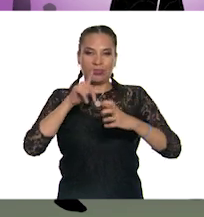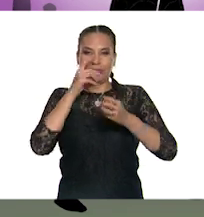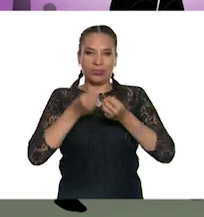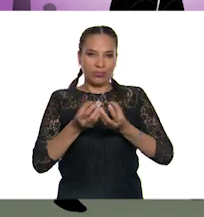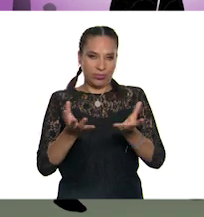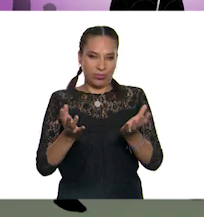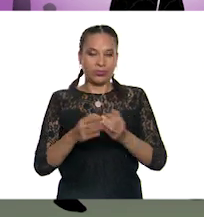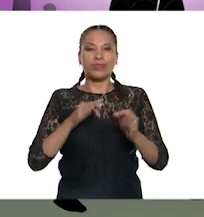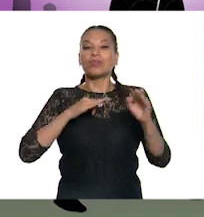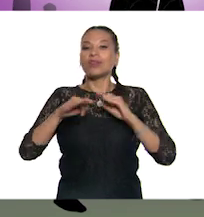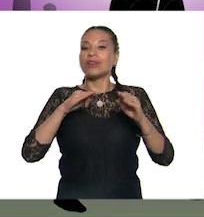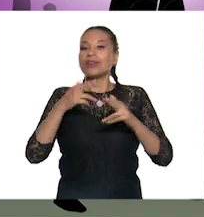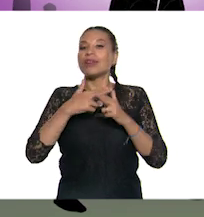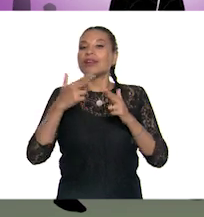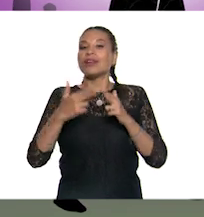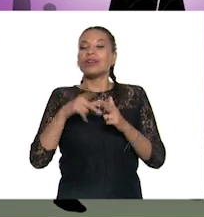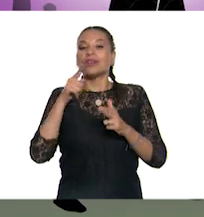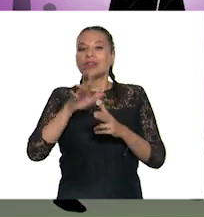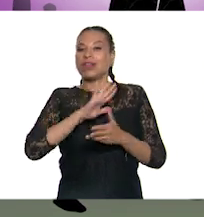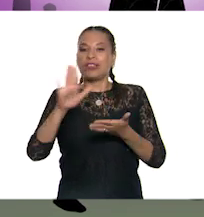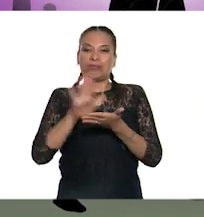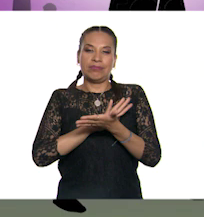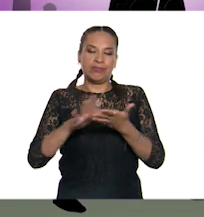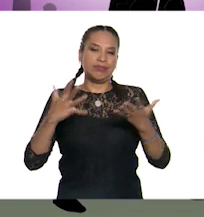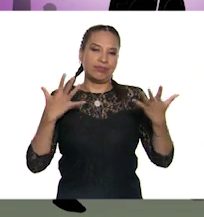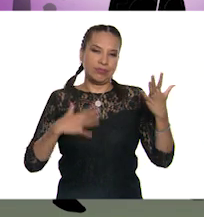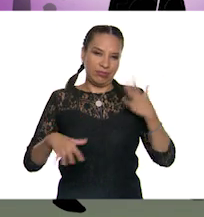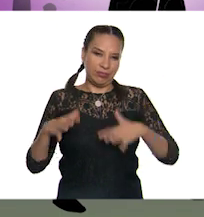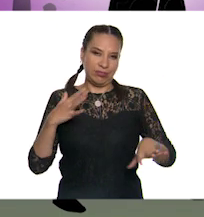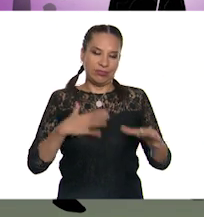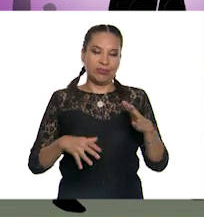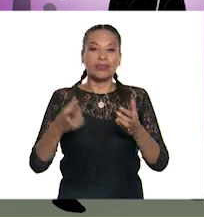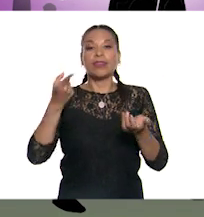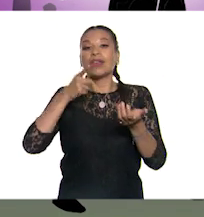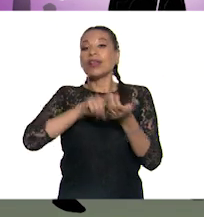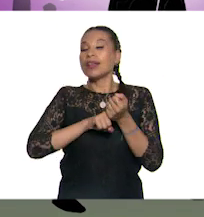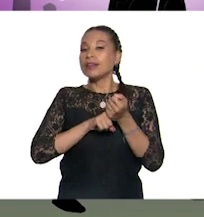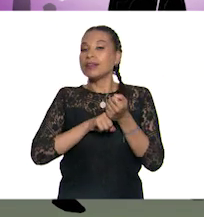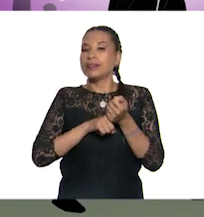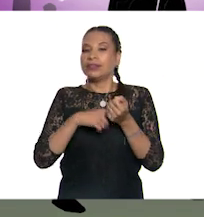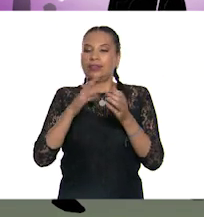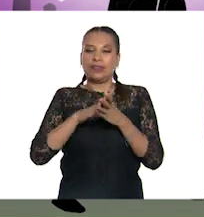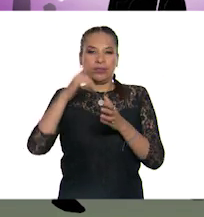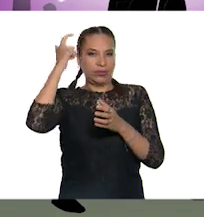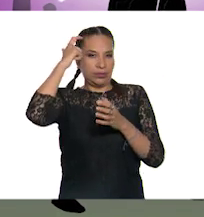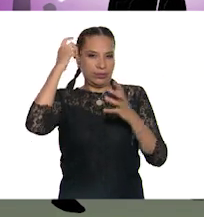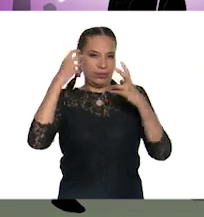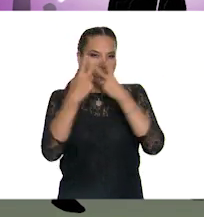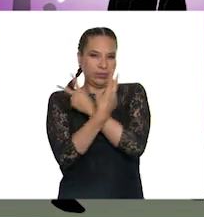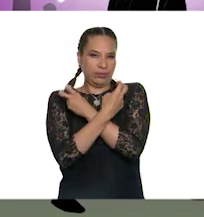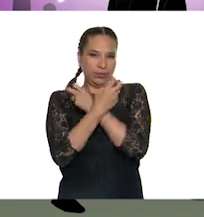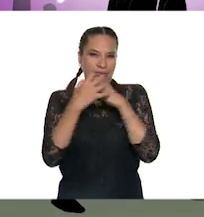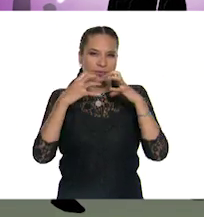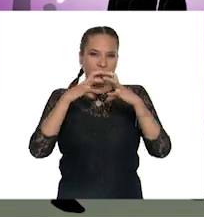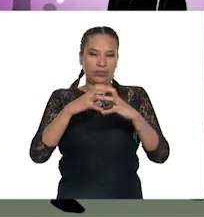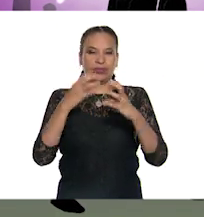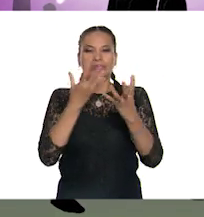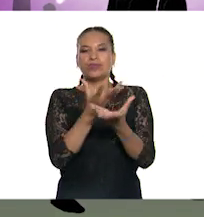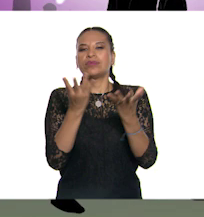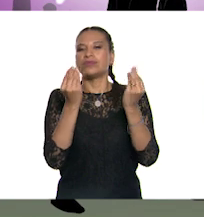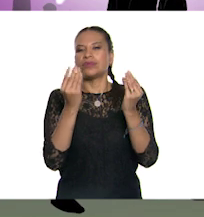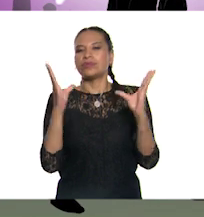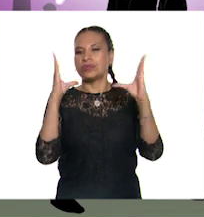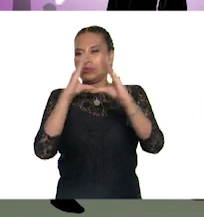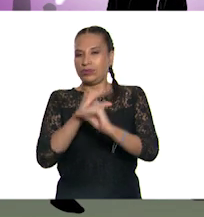luz. Trabaja hasta que te aniquile la fatiga. Dentro de los cráneos de las multitudes hay muchas